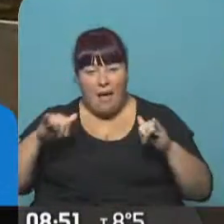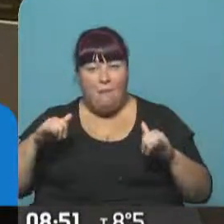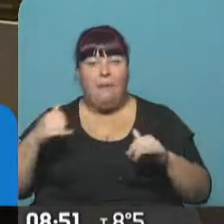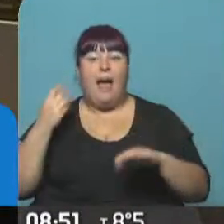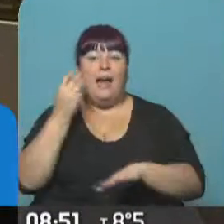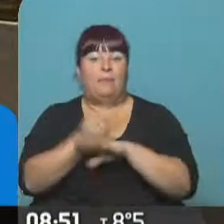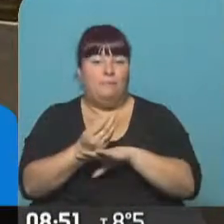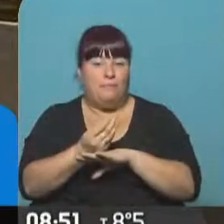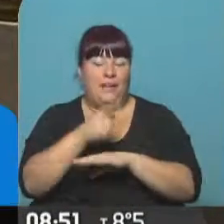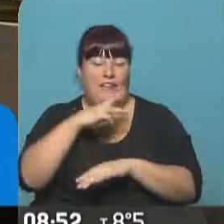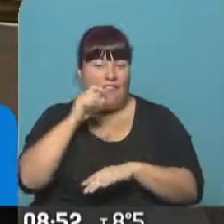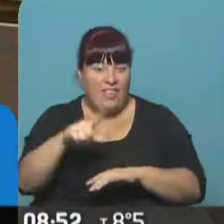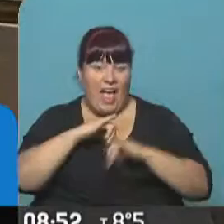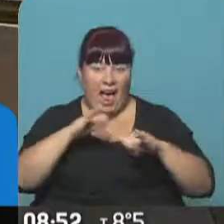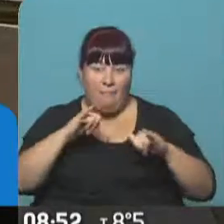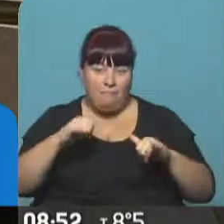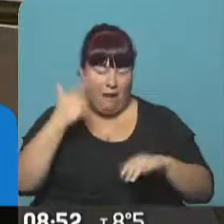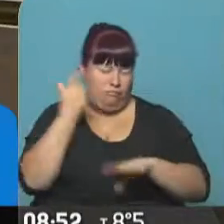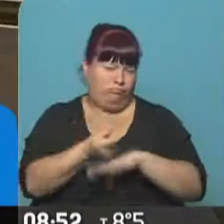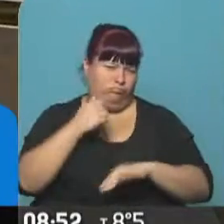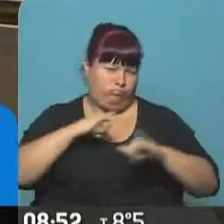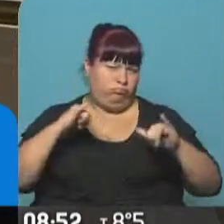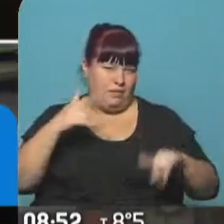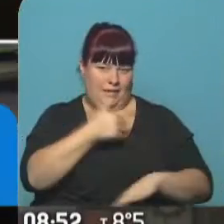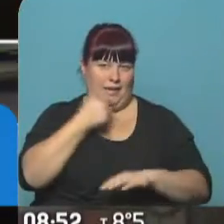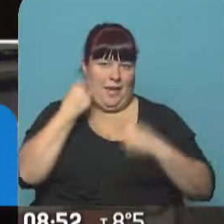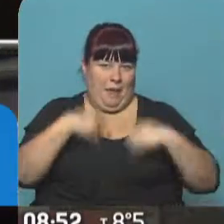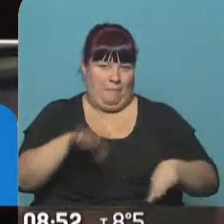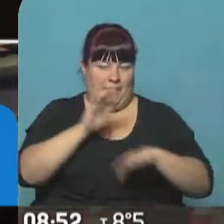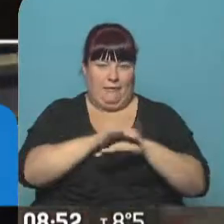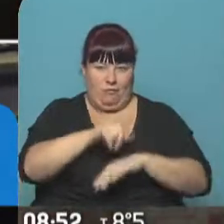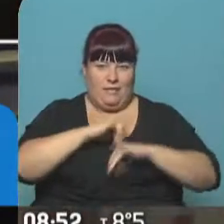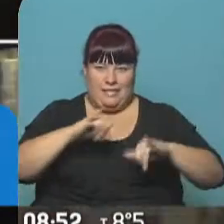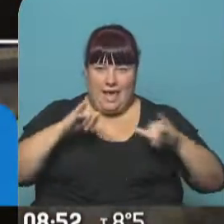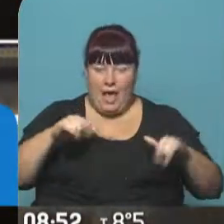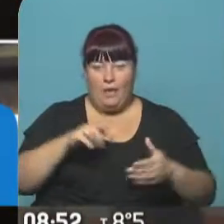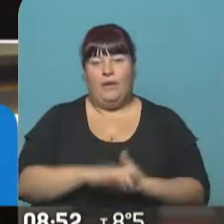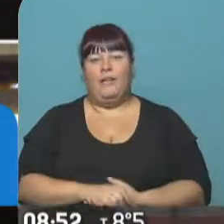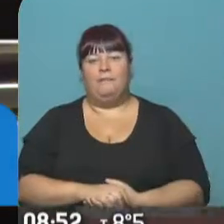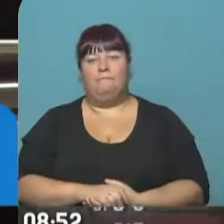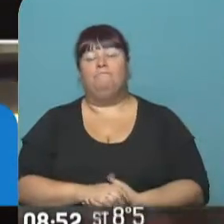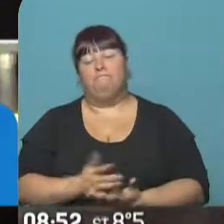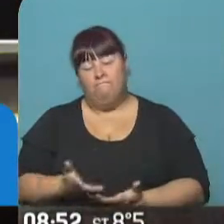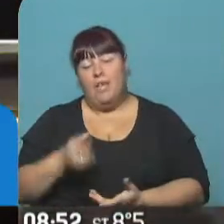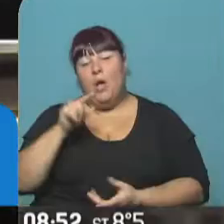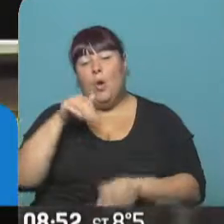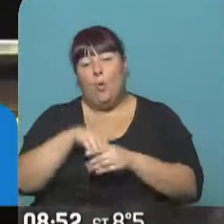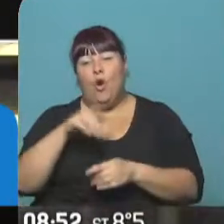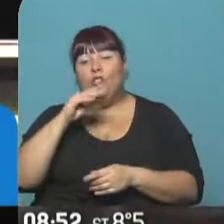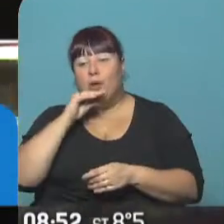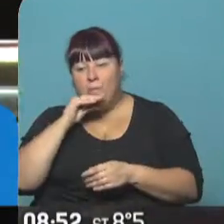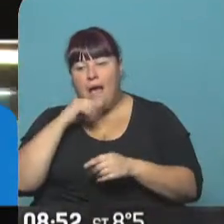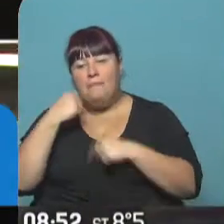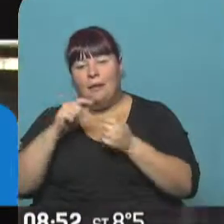la presencia de ella en la campaña muy fuertemente casi imponiéndose la campaña al hombro parte del voto de sergio massa